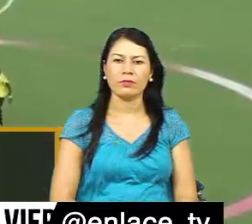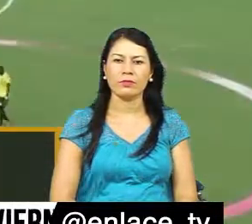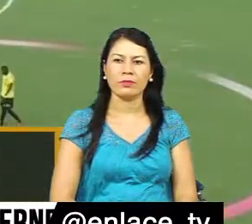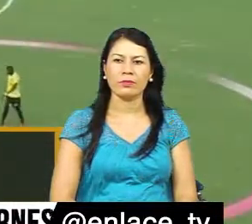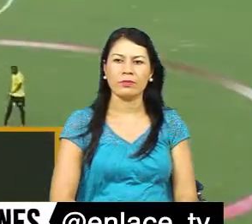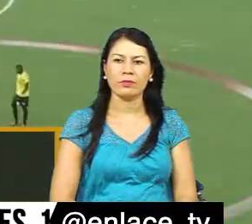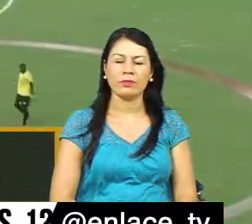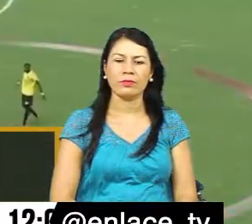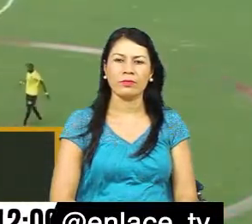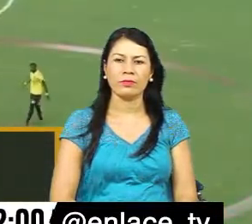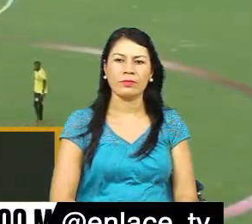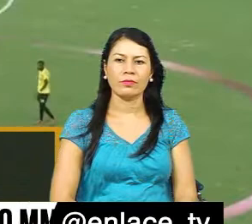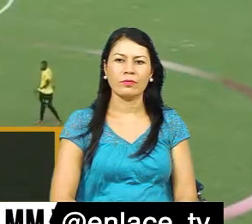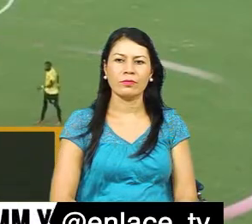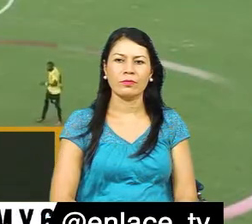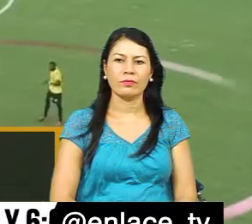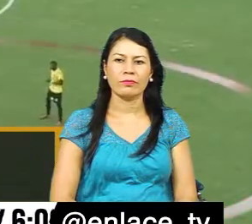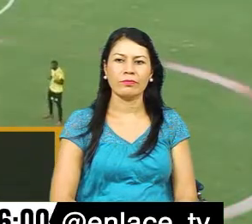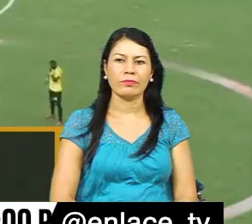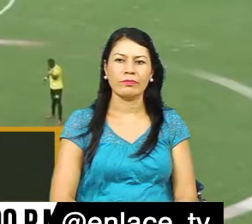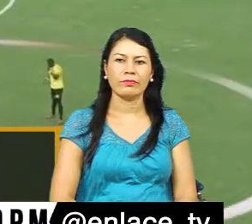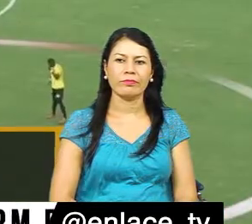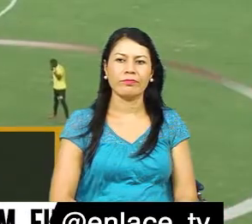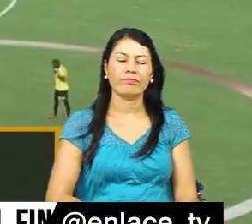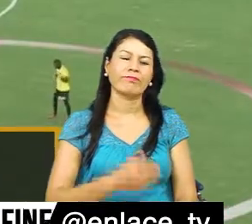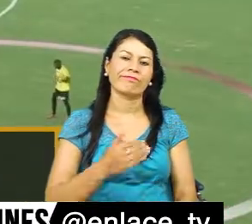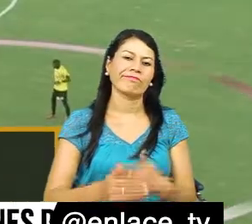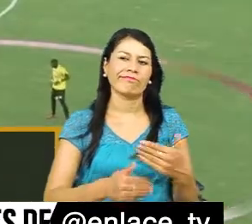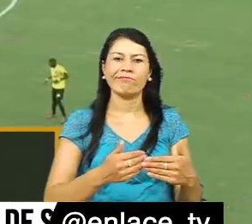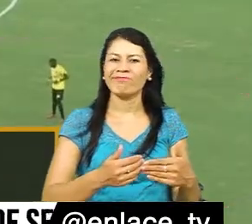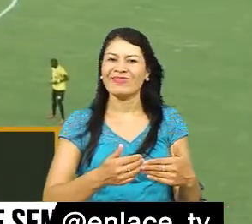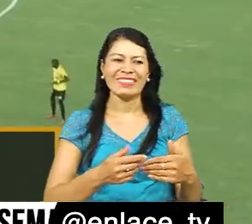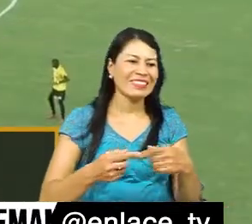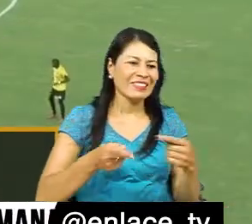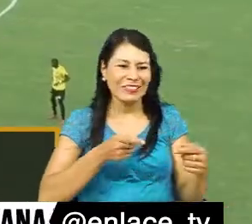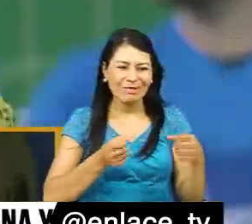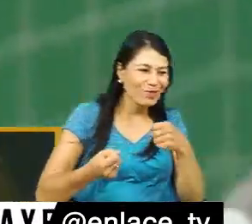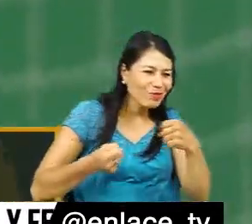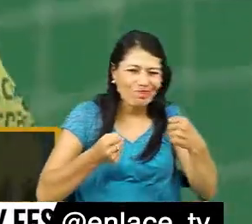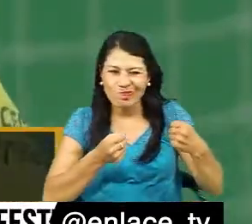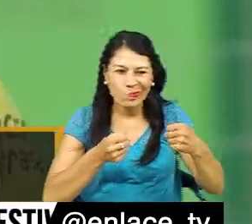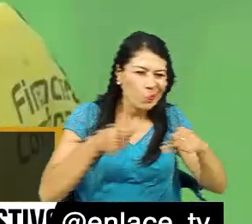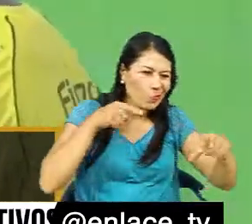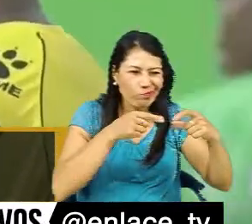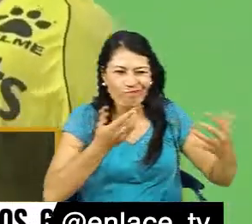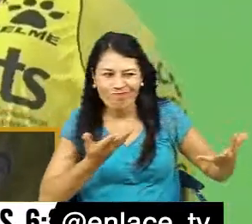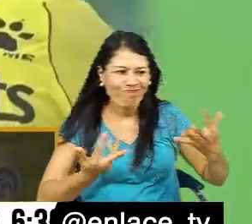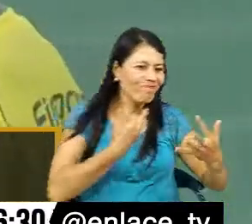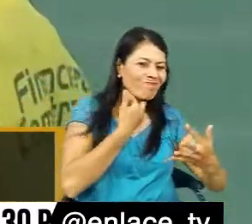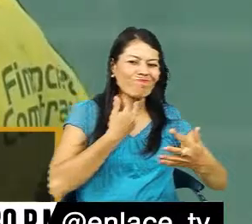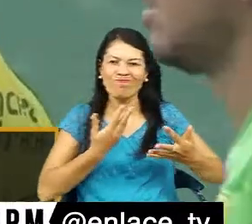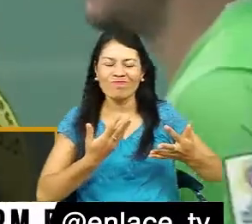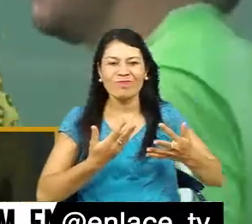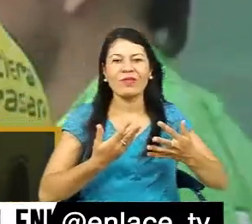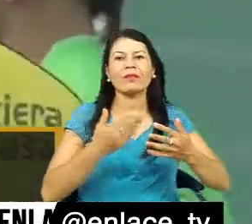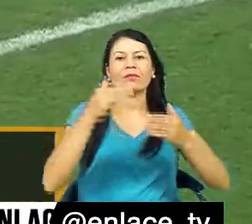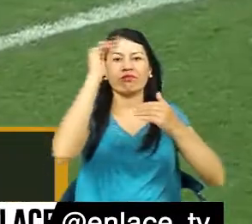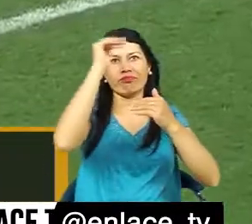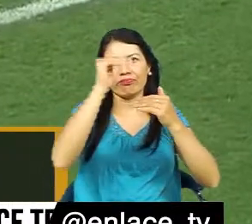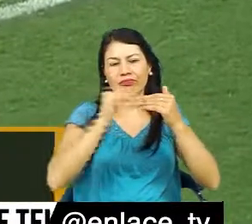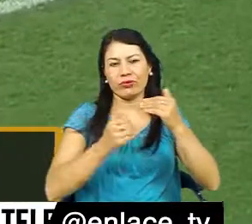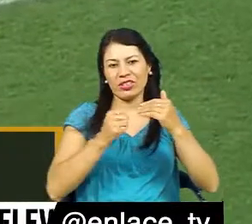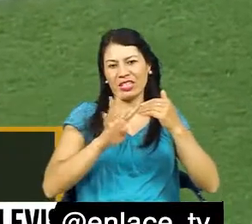Las cosas nuevamente no se le dan a Alianza Petrolera. Se encuentra ubicado en la casilla número 19 con 2 puntos, 2 partidos